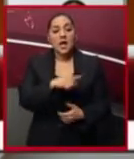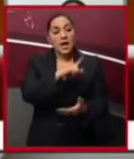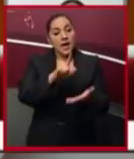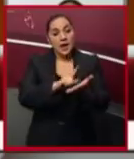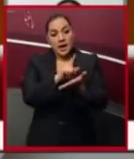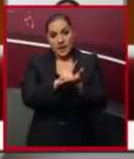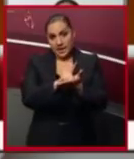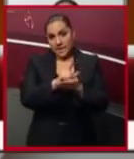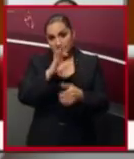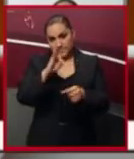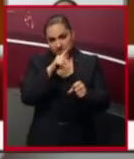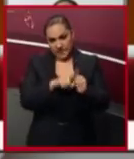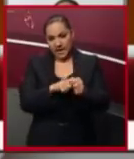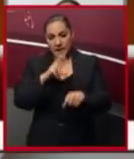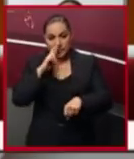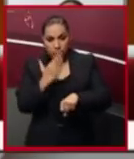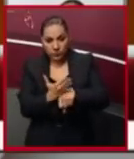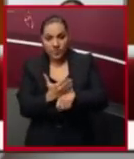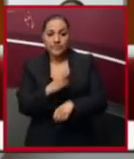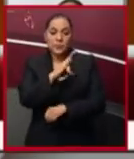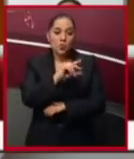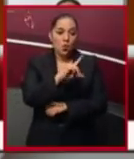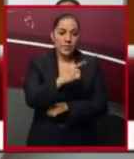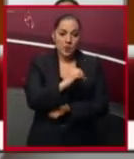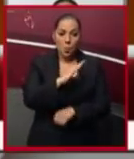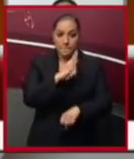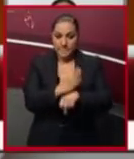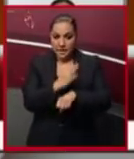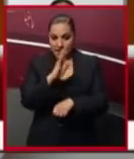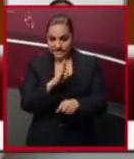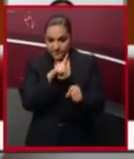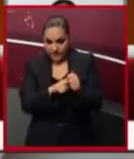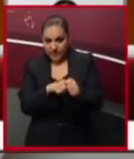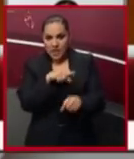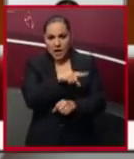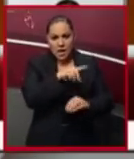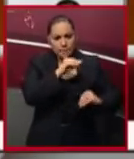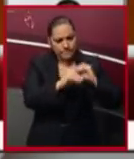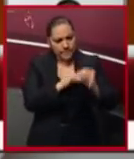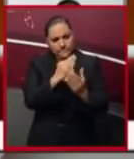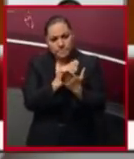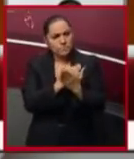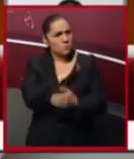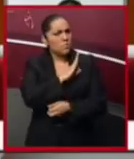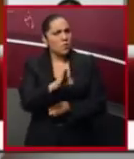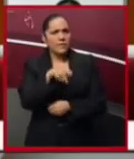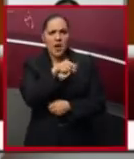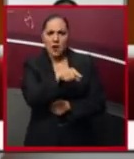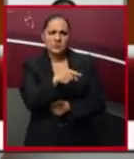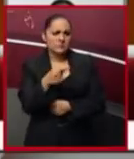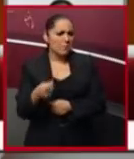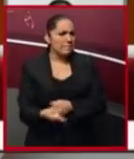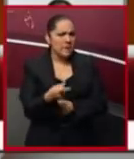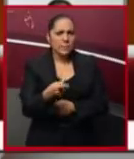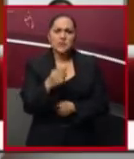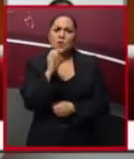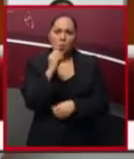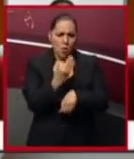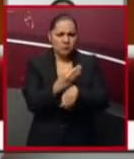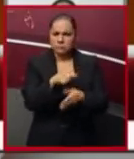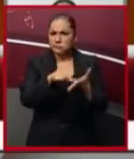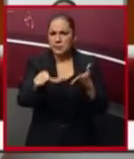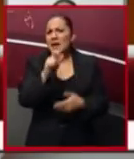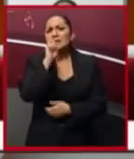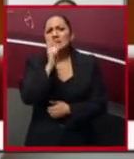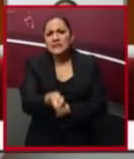Código Penal Federal la sanción de inhabilitación definitiva o permanente, mejor conocida como